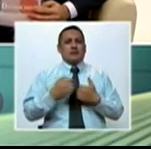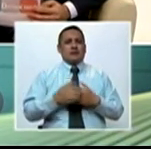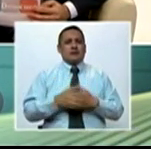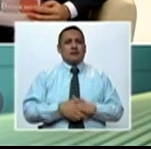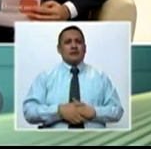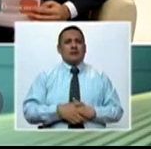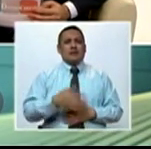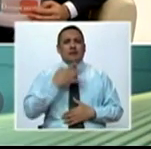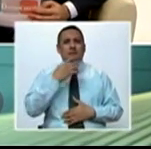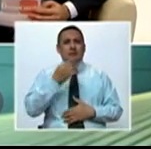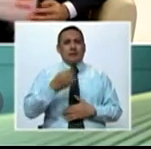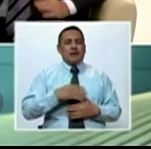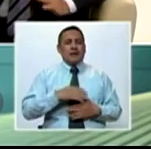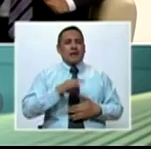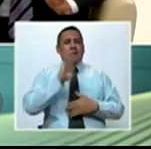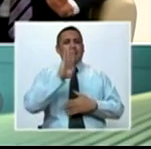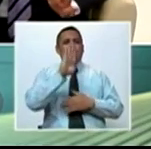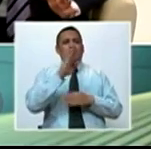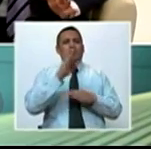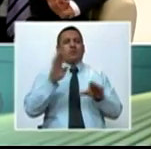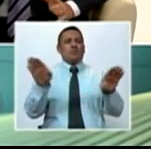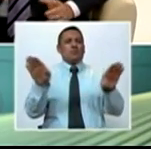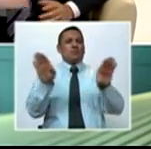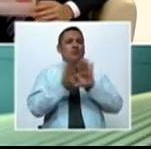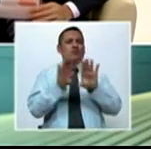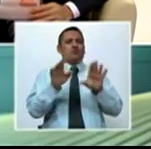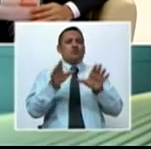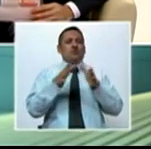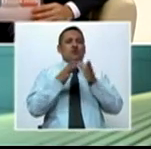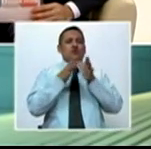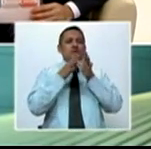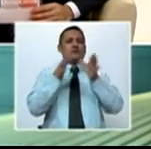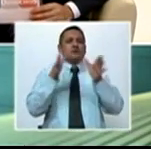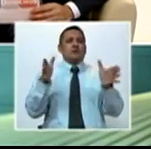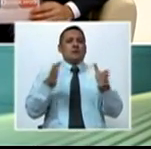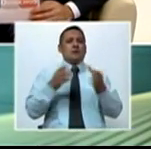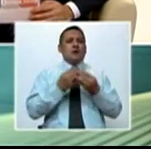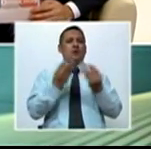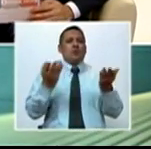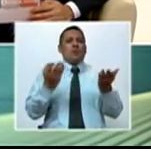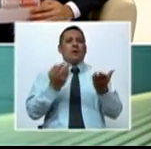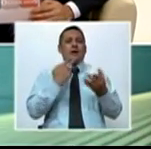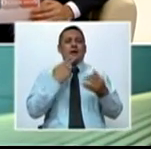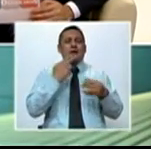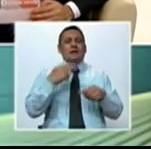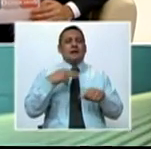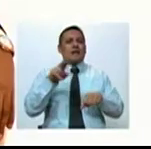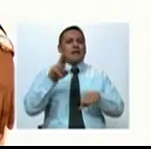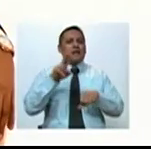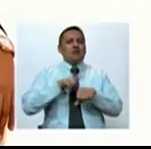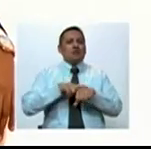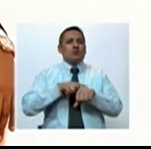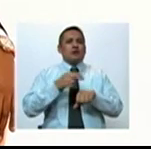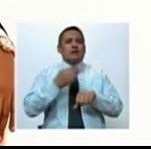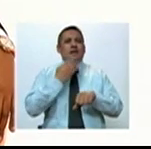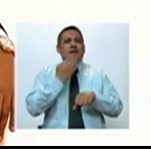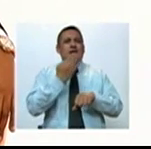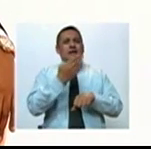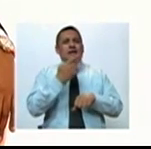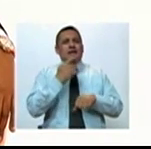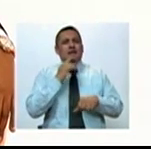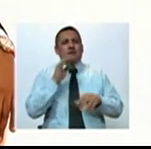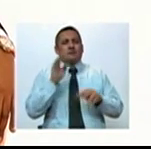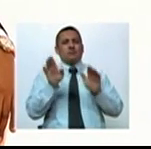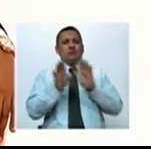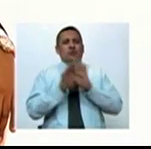le bloquea la cuenta, no se sabe cuál es la natural, no se sabía si